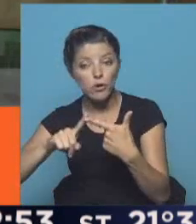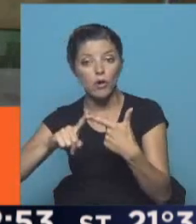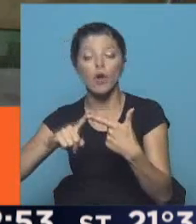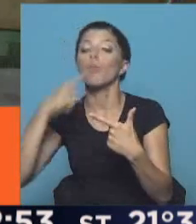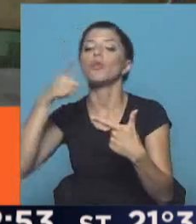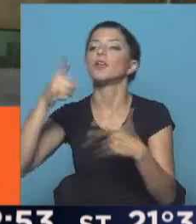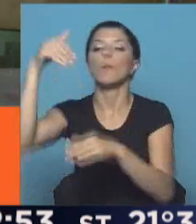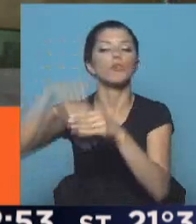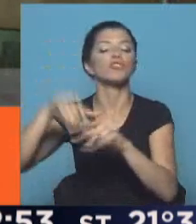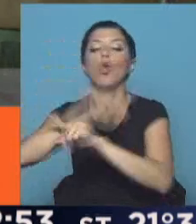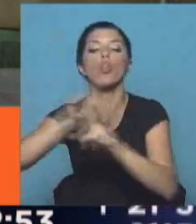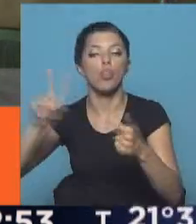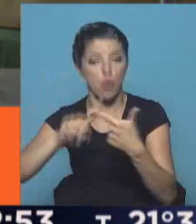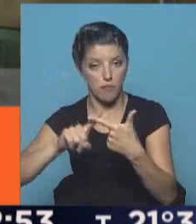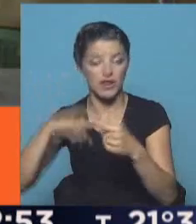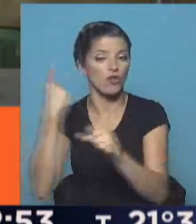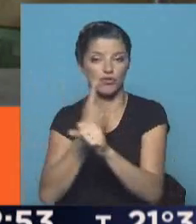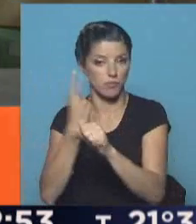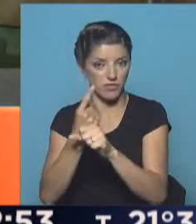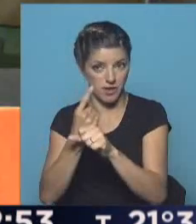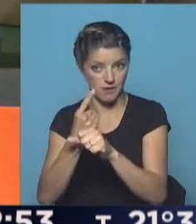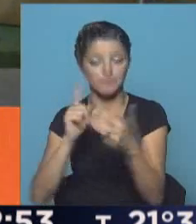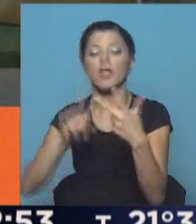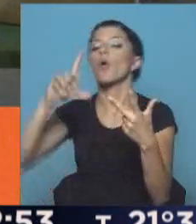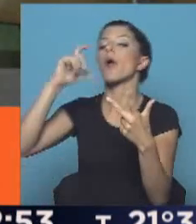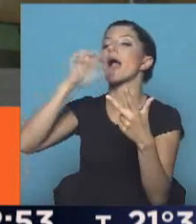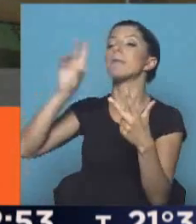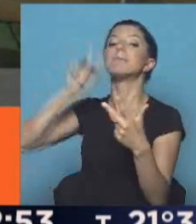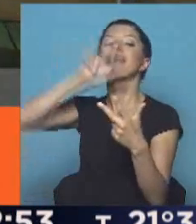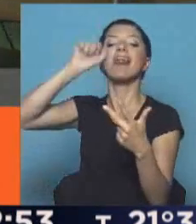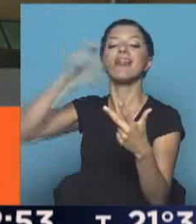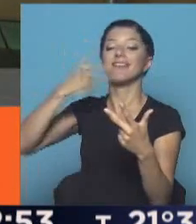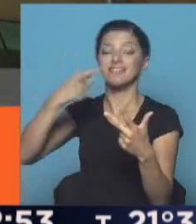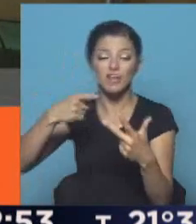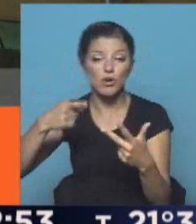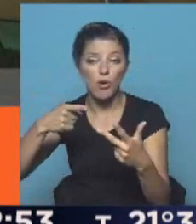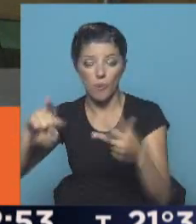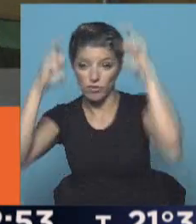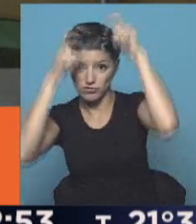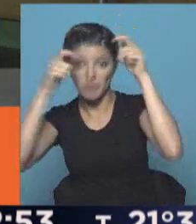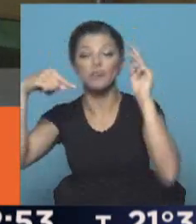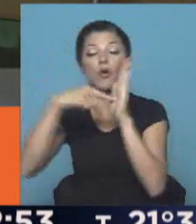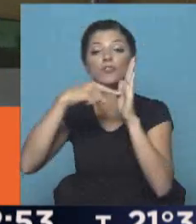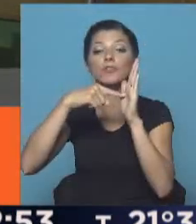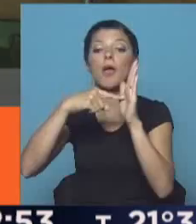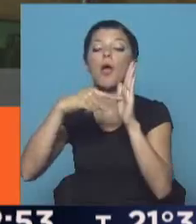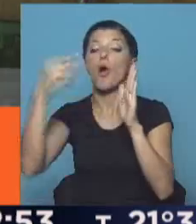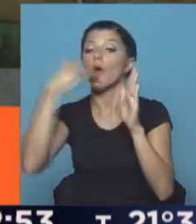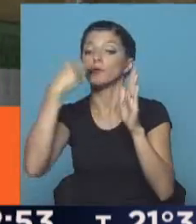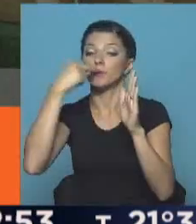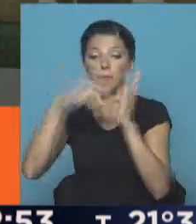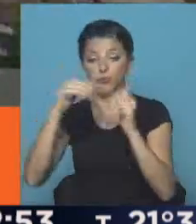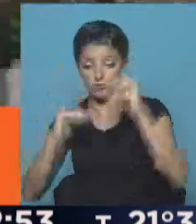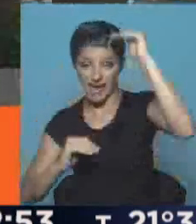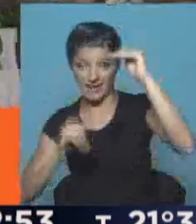diciendo que no estaban dadas las condiciones, cuando Capriles denunció fraude después de que Chávez sacó 11 puntos de ventaja, y ahora que le quieren hacer